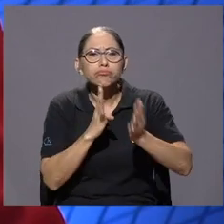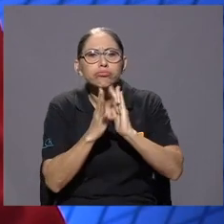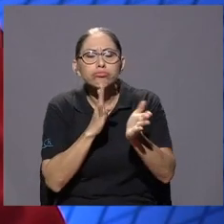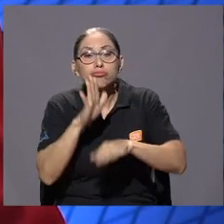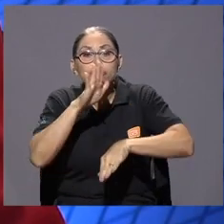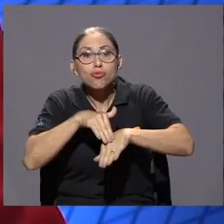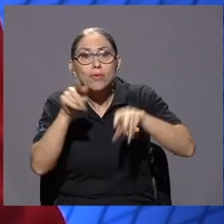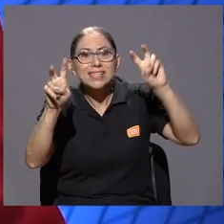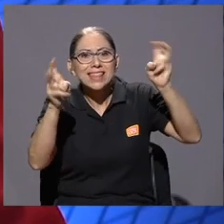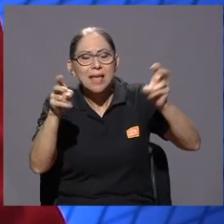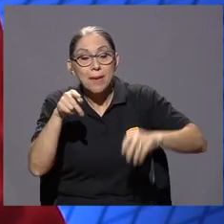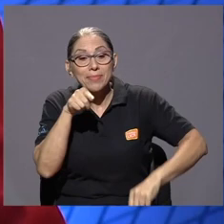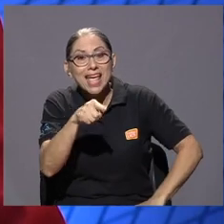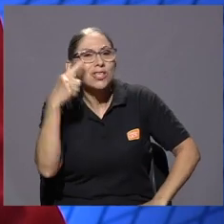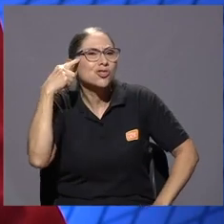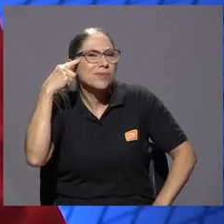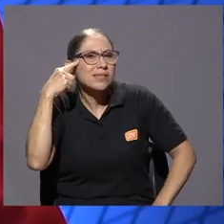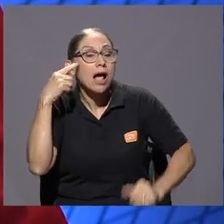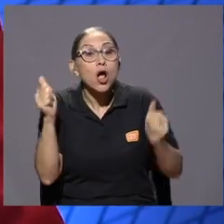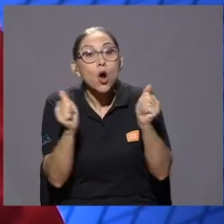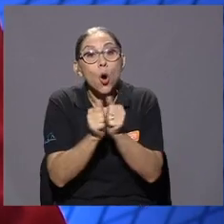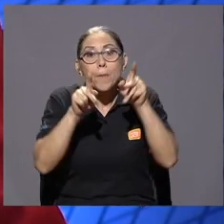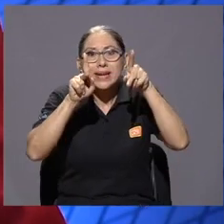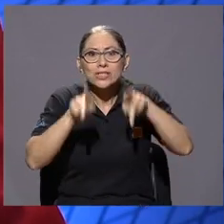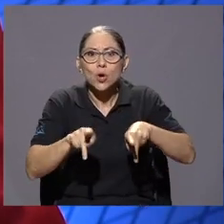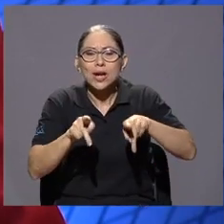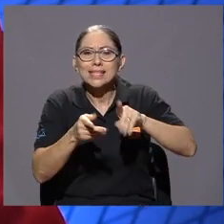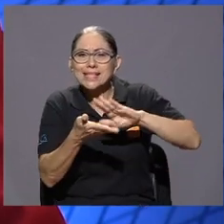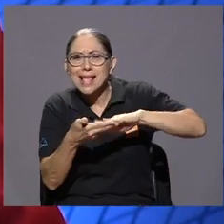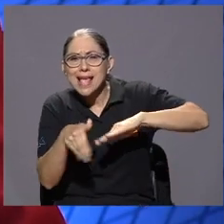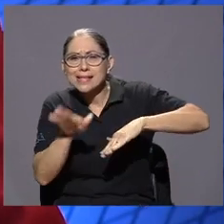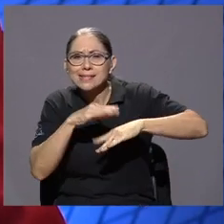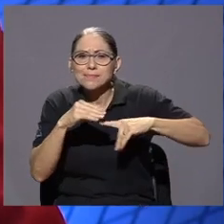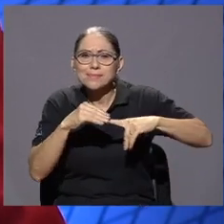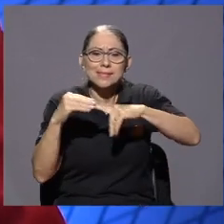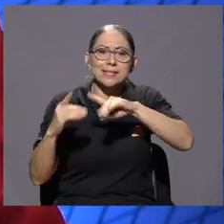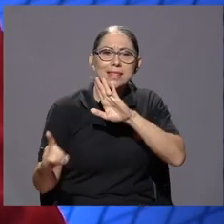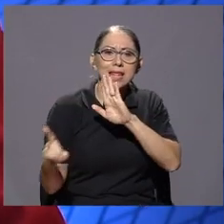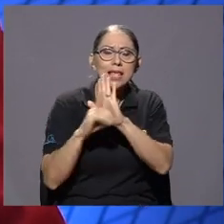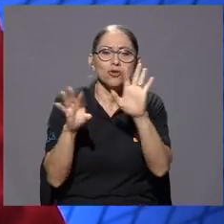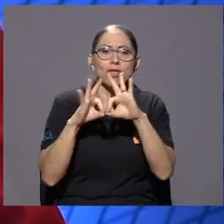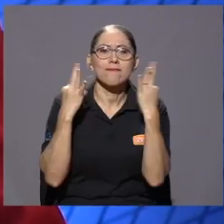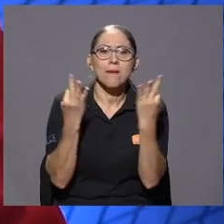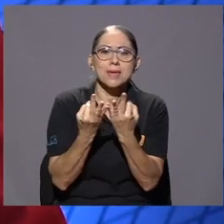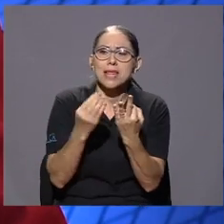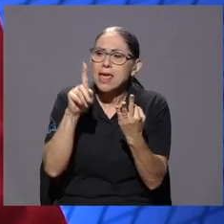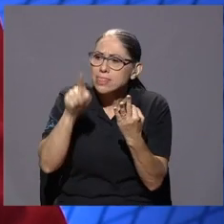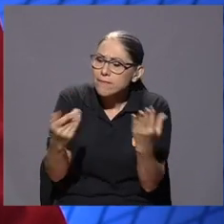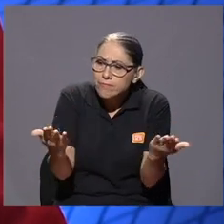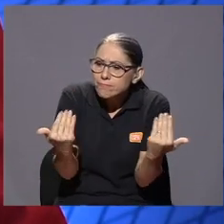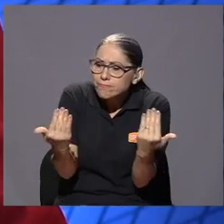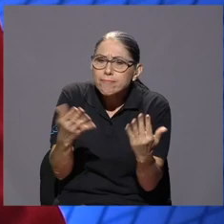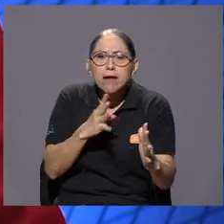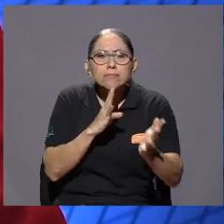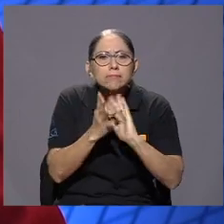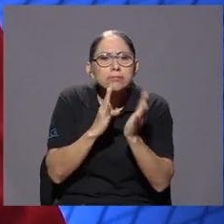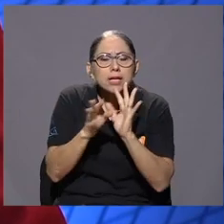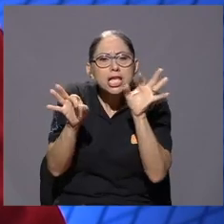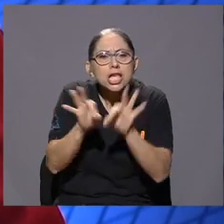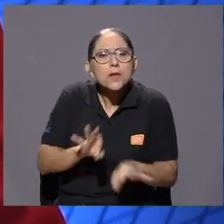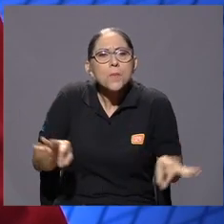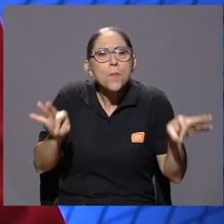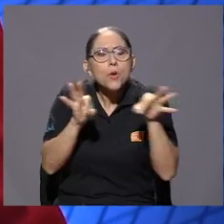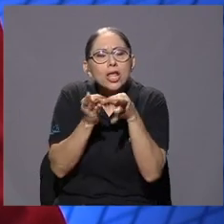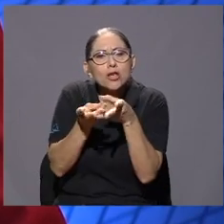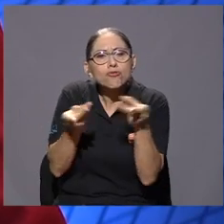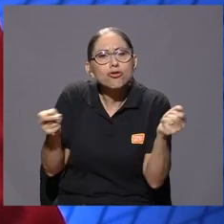es importante, con los especialistas en derecho de familia, por supuesto, que es importante resolver esa parte